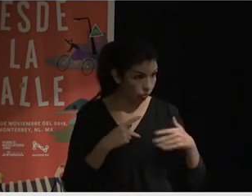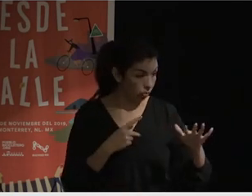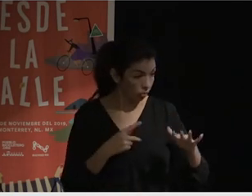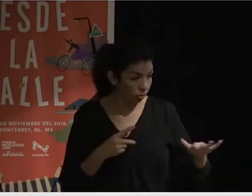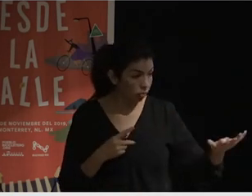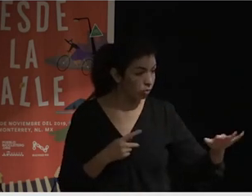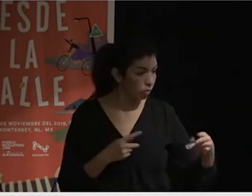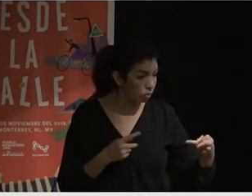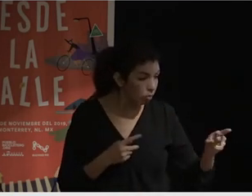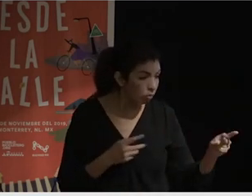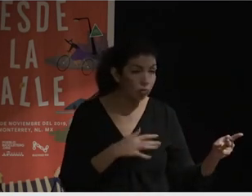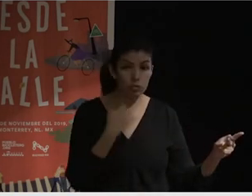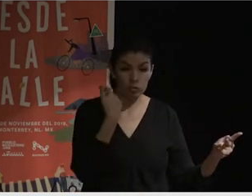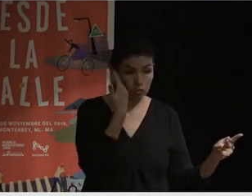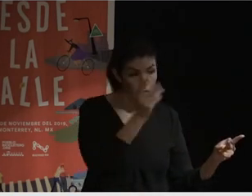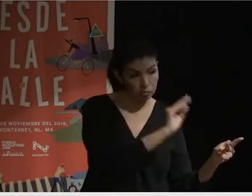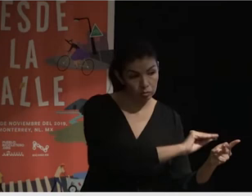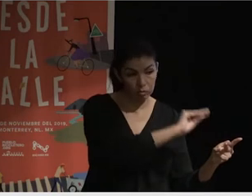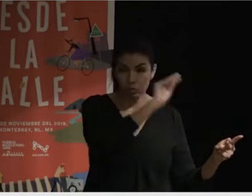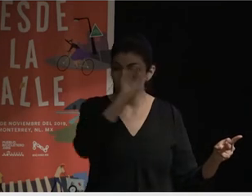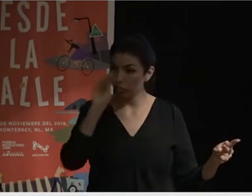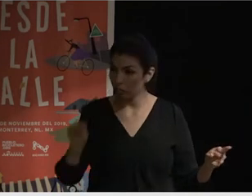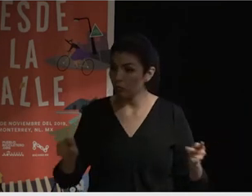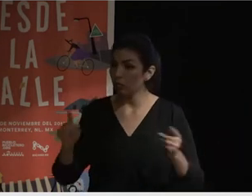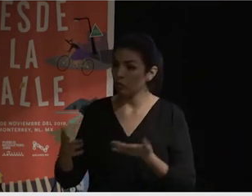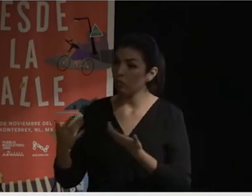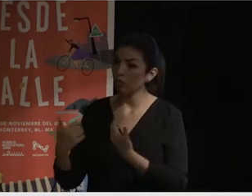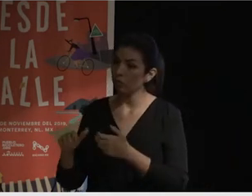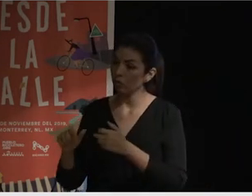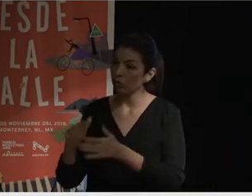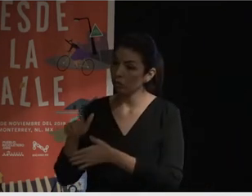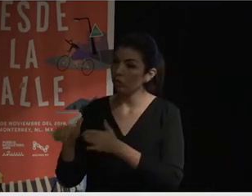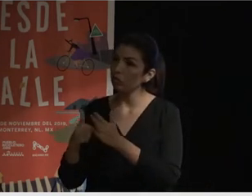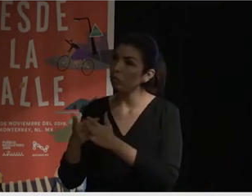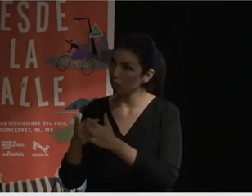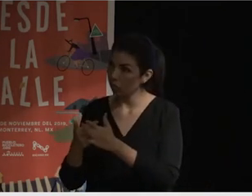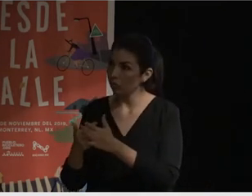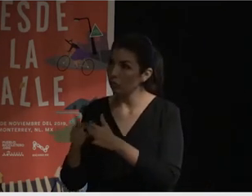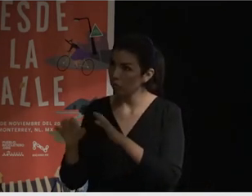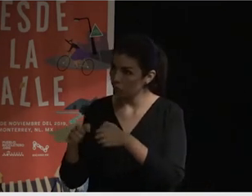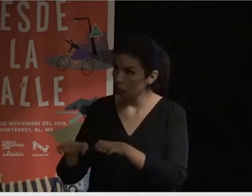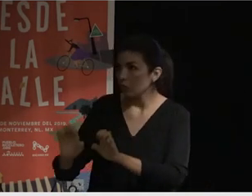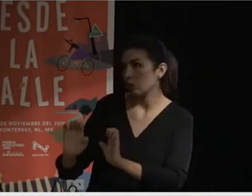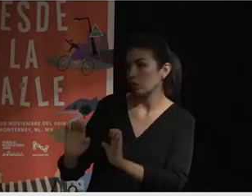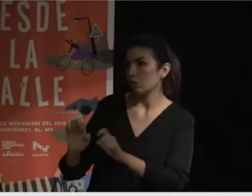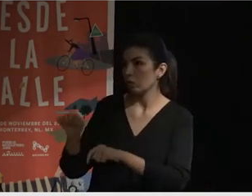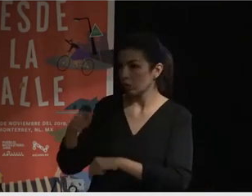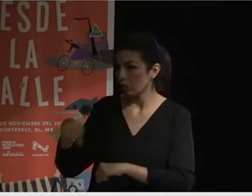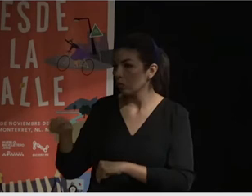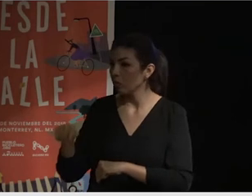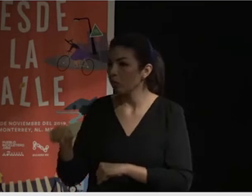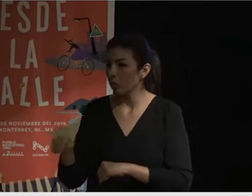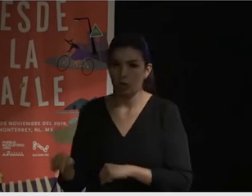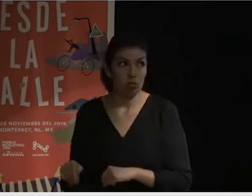cercanas al centro, ¿no? Y casi siempre los miedos son personas que nunca han pagado por servicios públicos y cómo de la noche a la